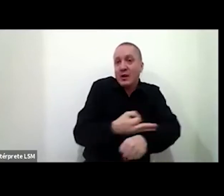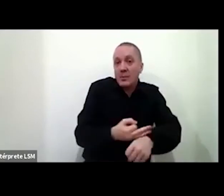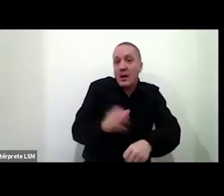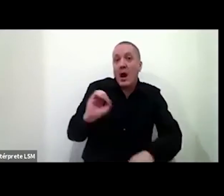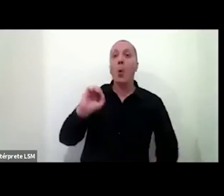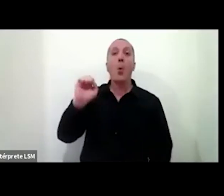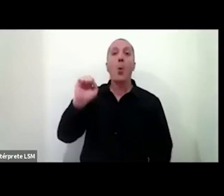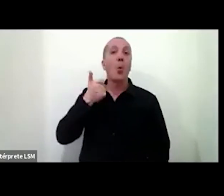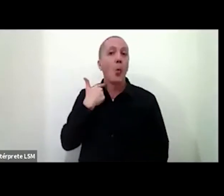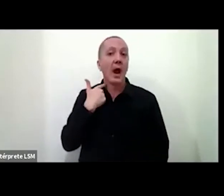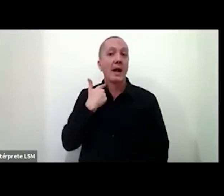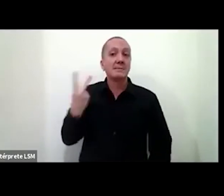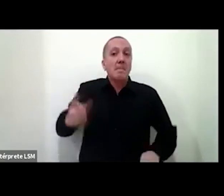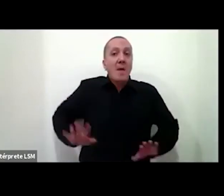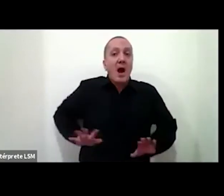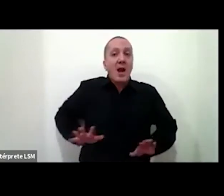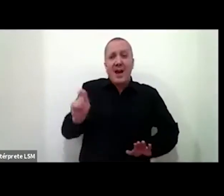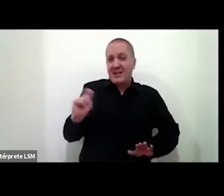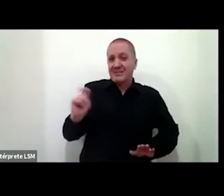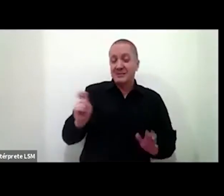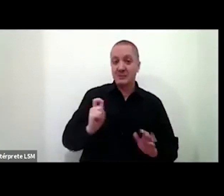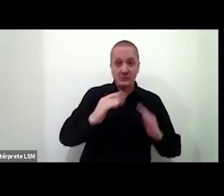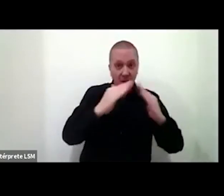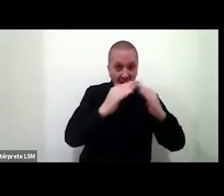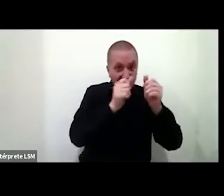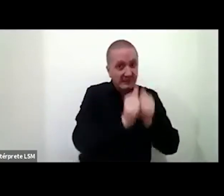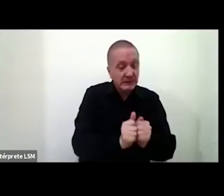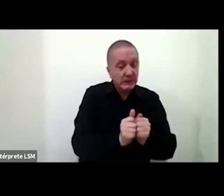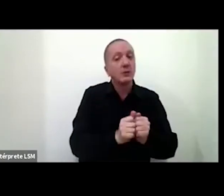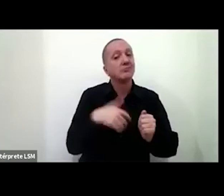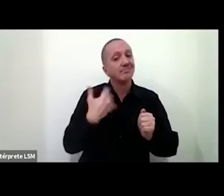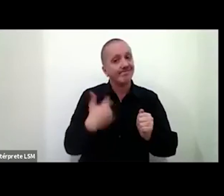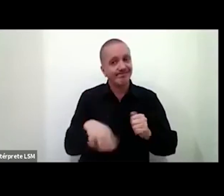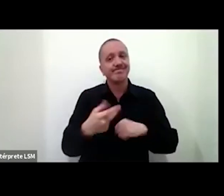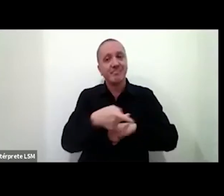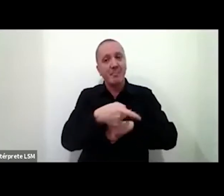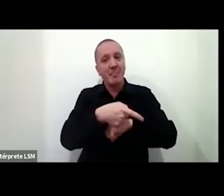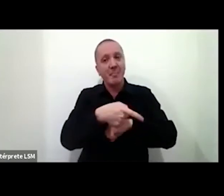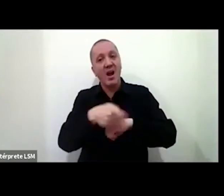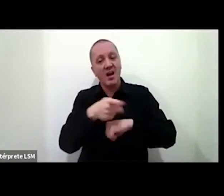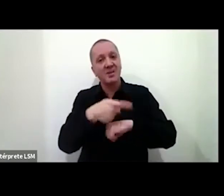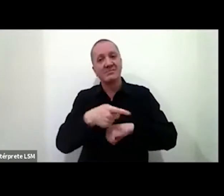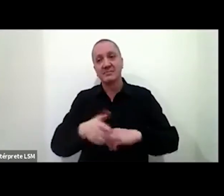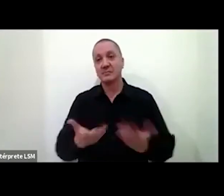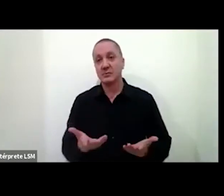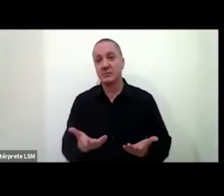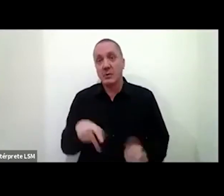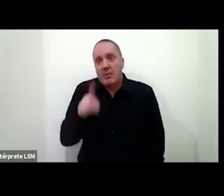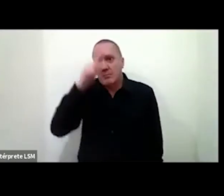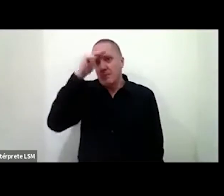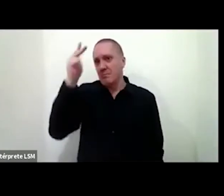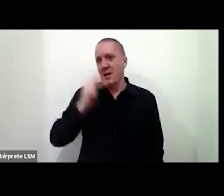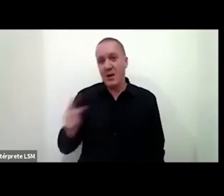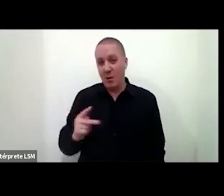concepto quédate en casa es peligroso. Por otro lado, pocas personas tienen casa. Hombres